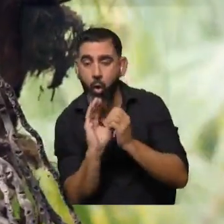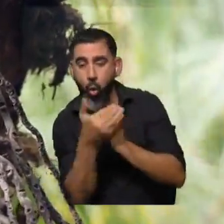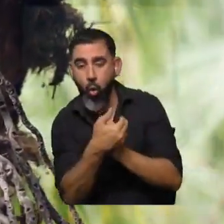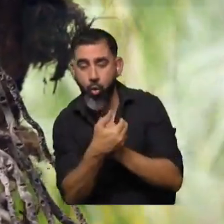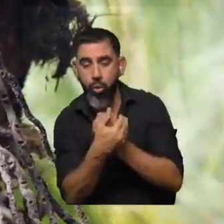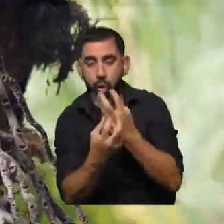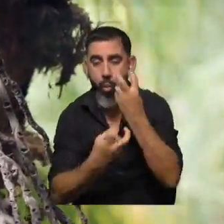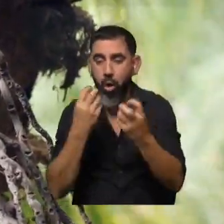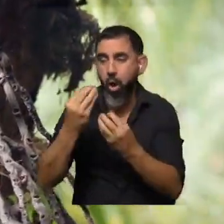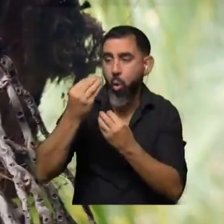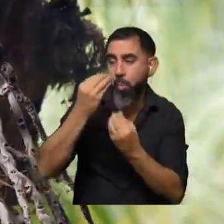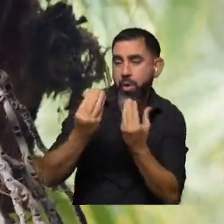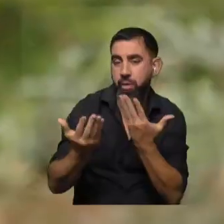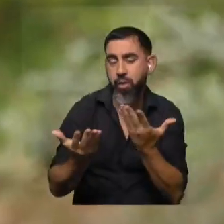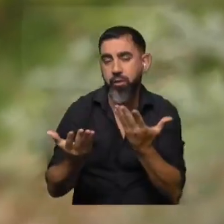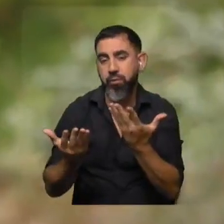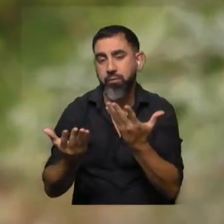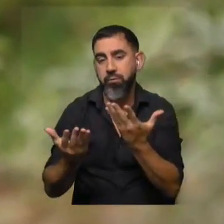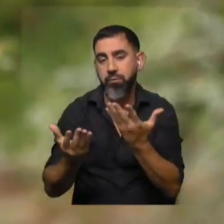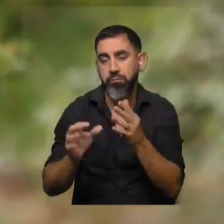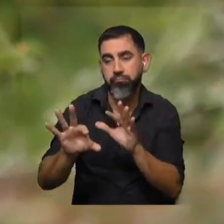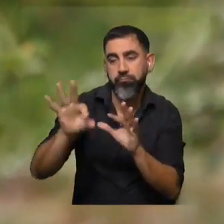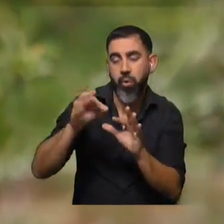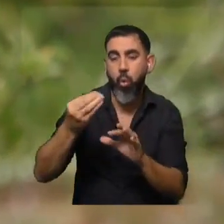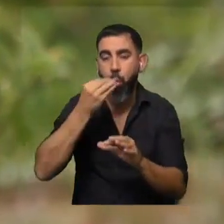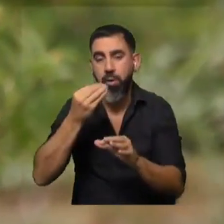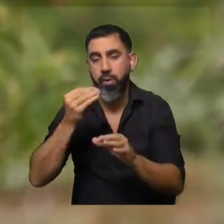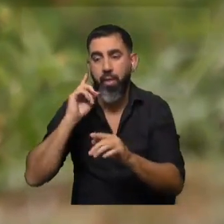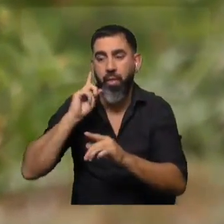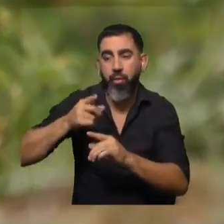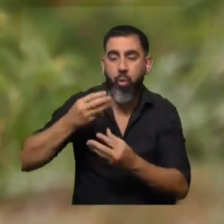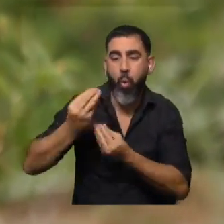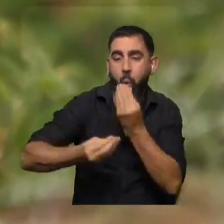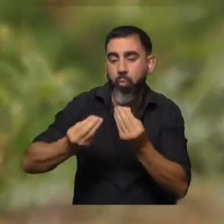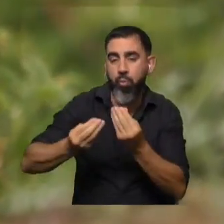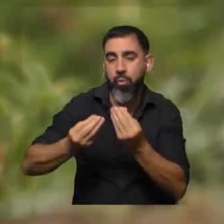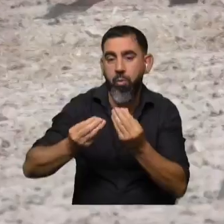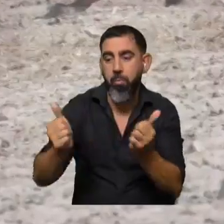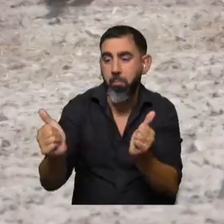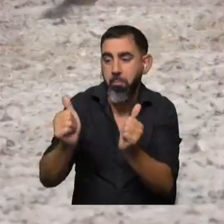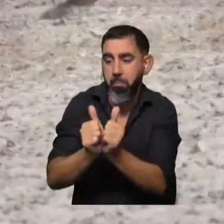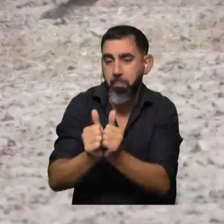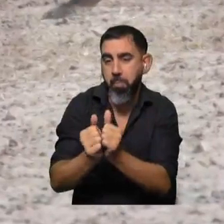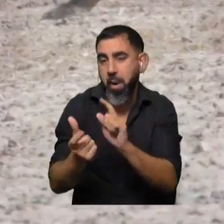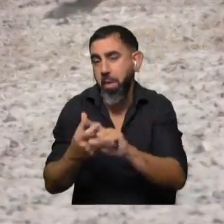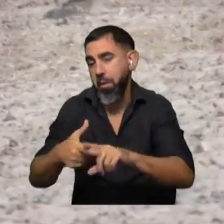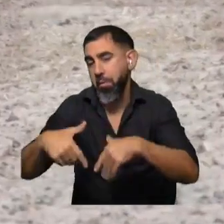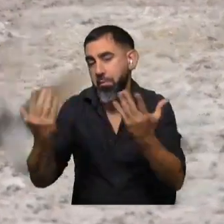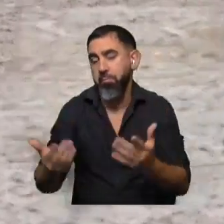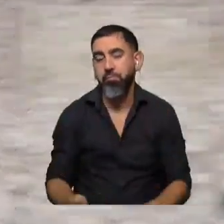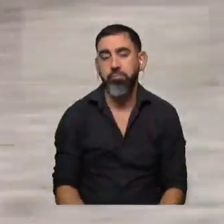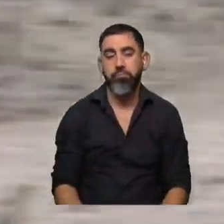cómo buscar comida, cómo elegir comida, cómo tomar esas decisiones, cómo encontrar una pareja.